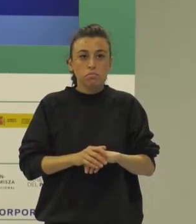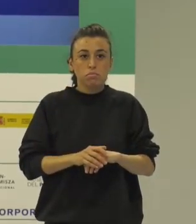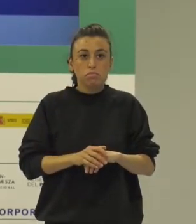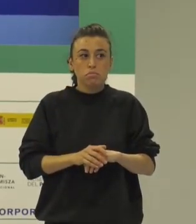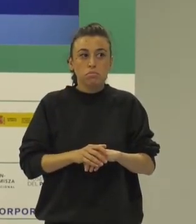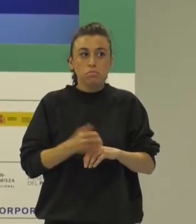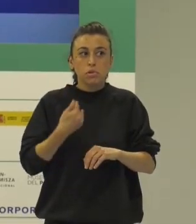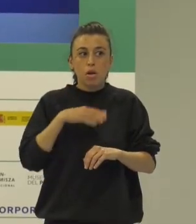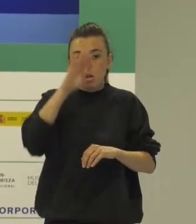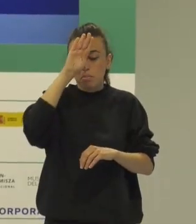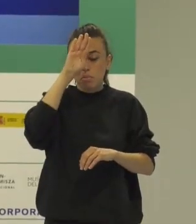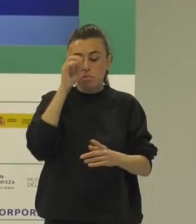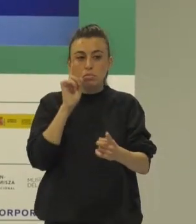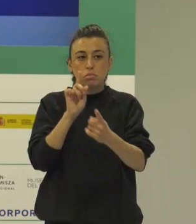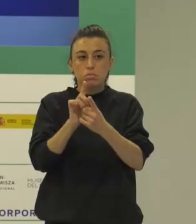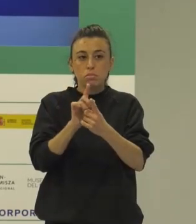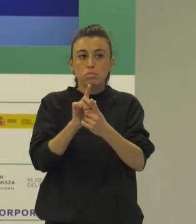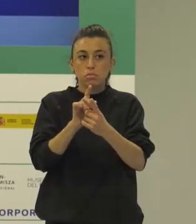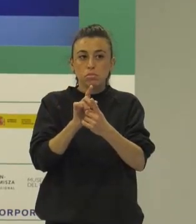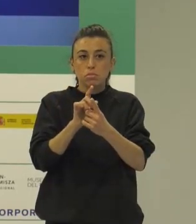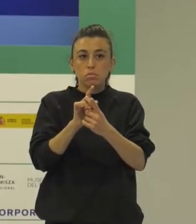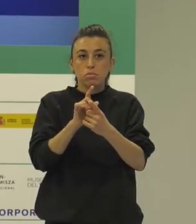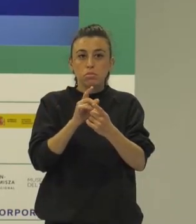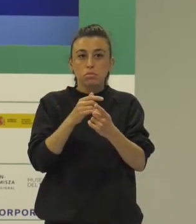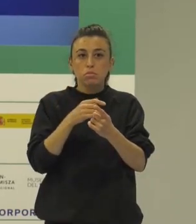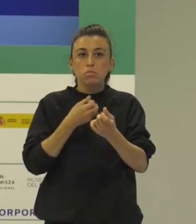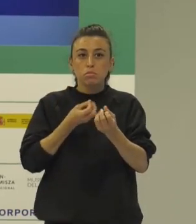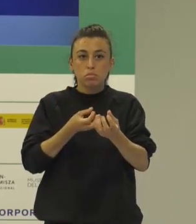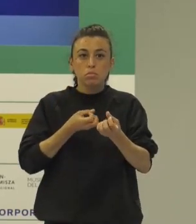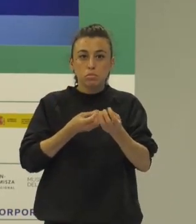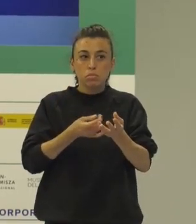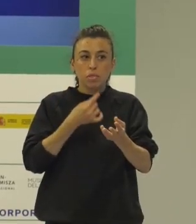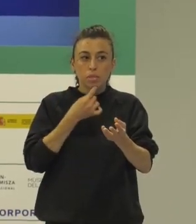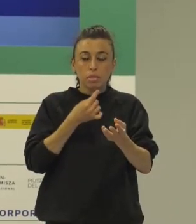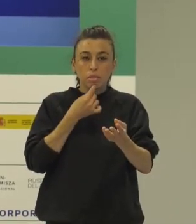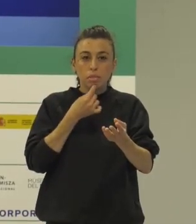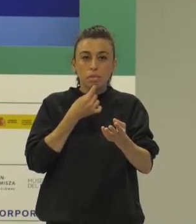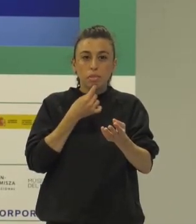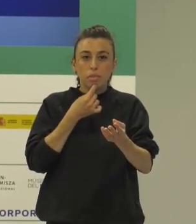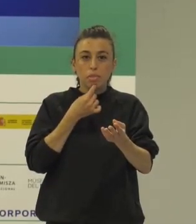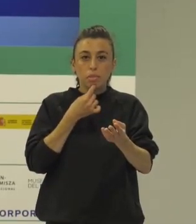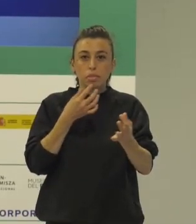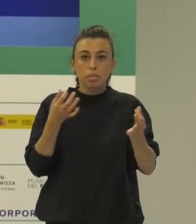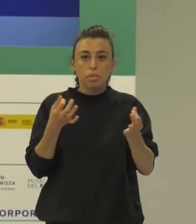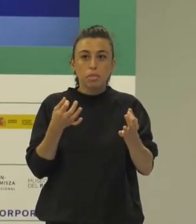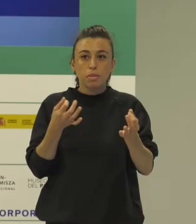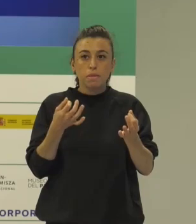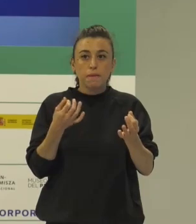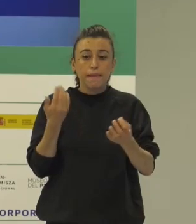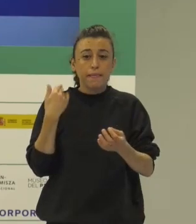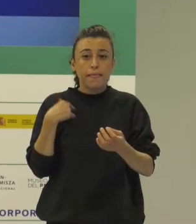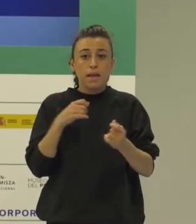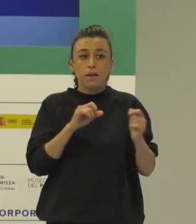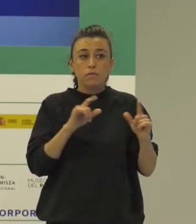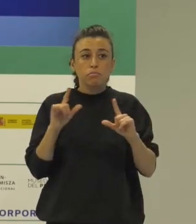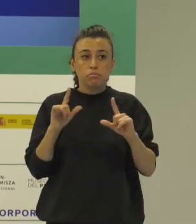el Papa, que era una dictadura, que lo acusó de ser una dictadura perfecta, y viene diciendo sus últimas apariciones, o casi en